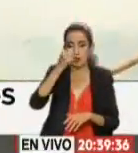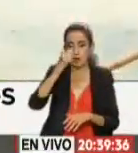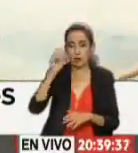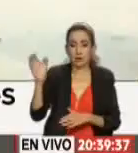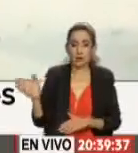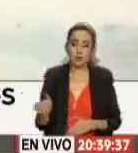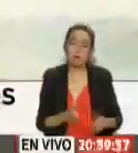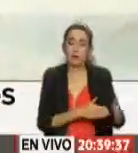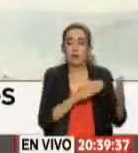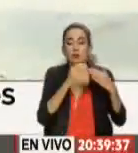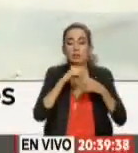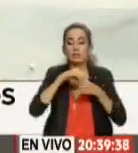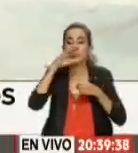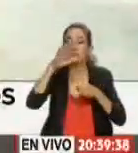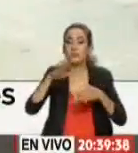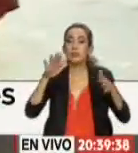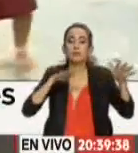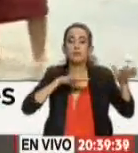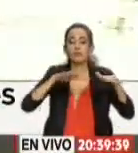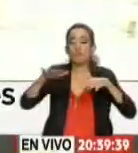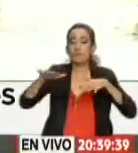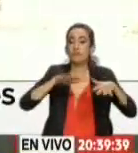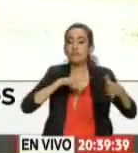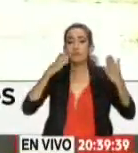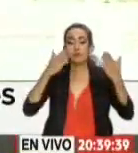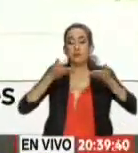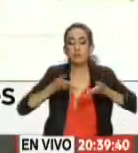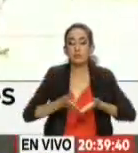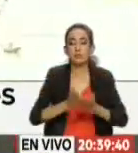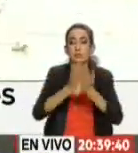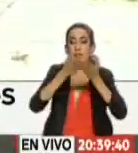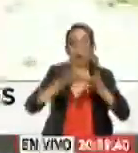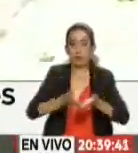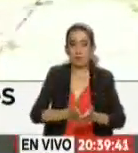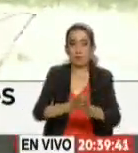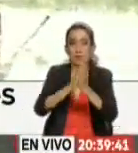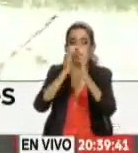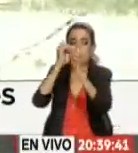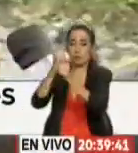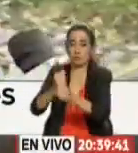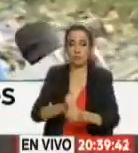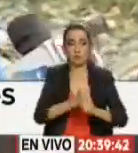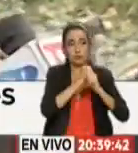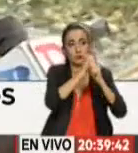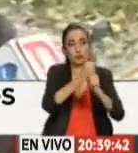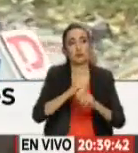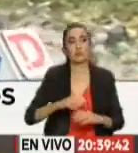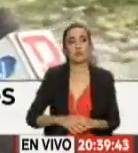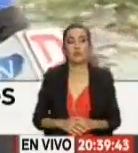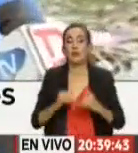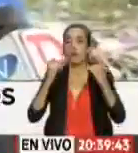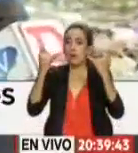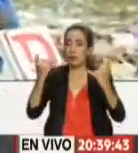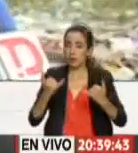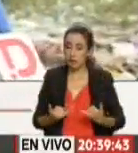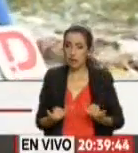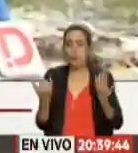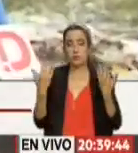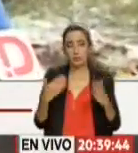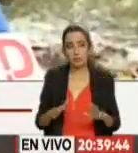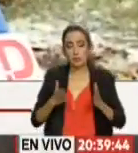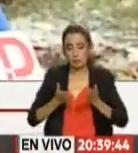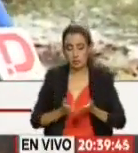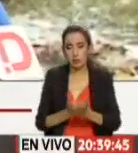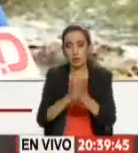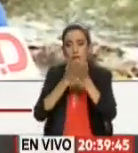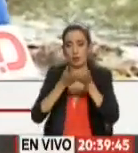salir a la ciudad debe movilizarse en canoa y emprender un viaje de una hora. Tenemos tiempo así pasando en canoita